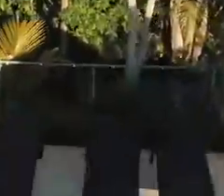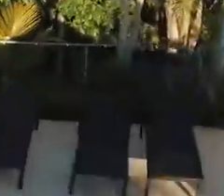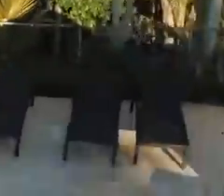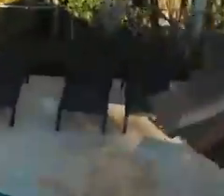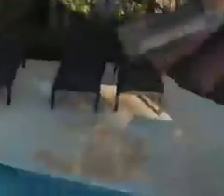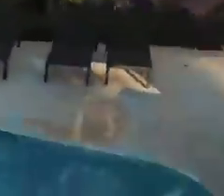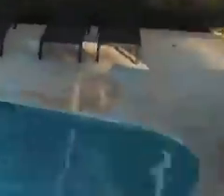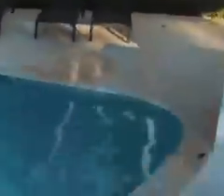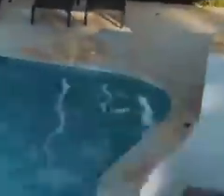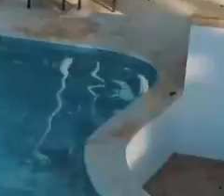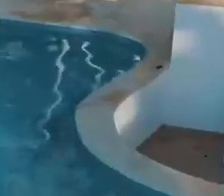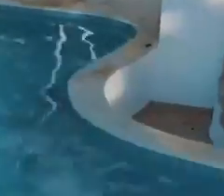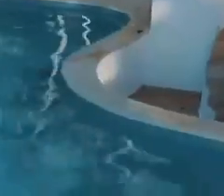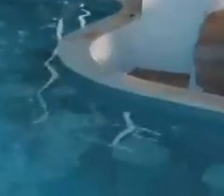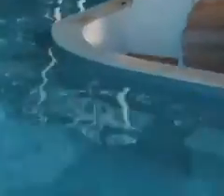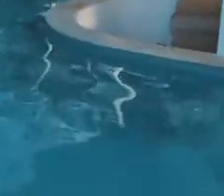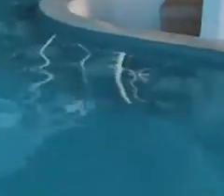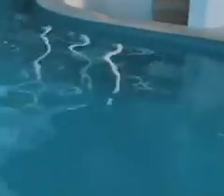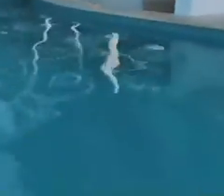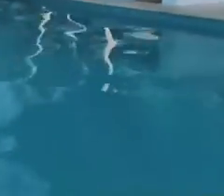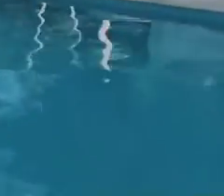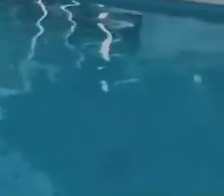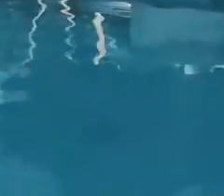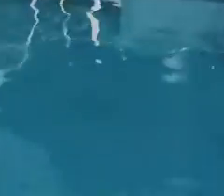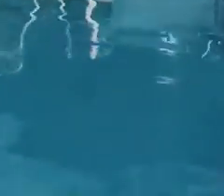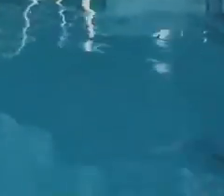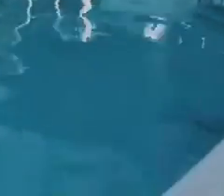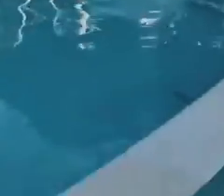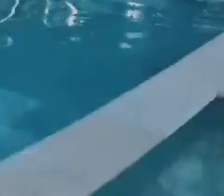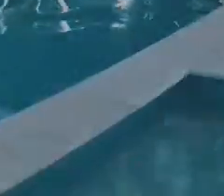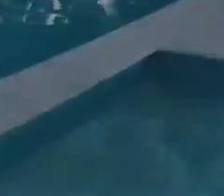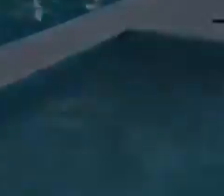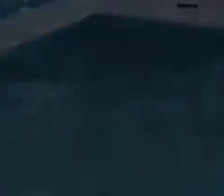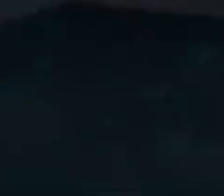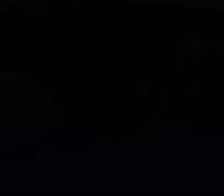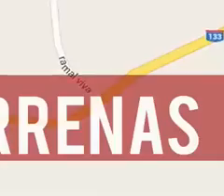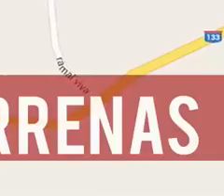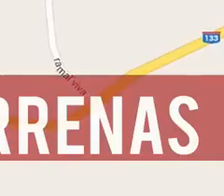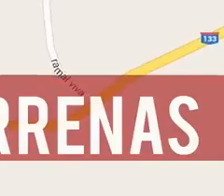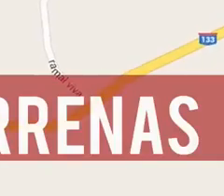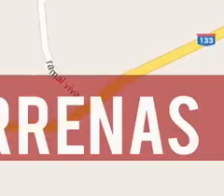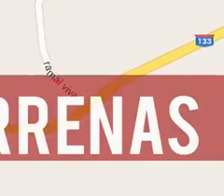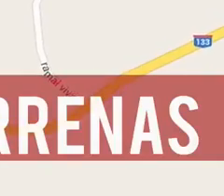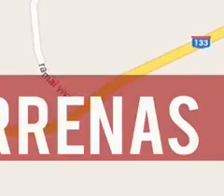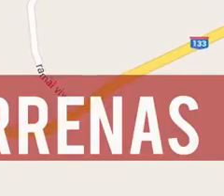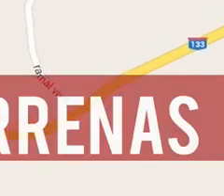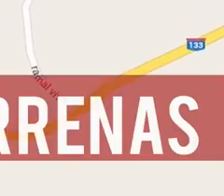de vida, seguridad, combinado con el lujo de un apartamento de primera.